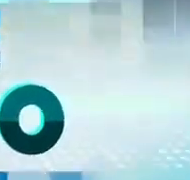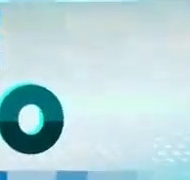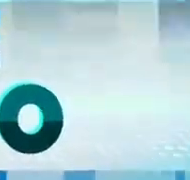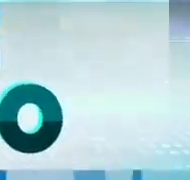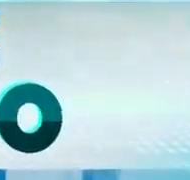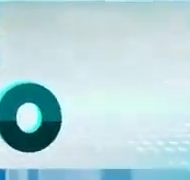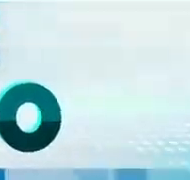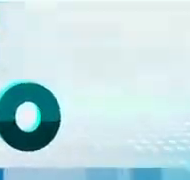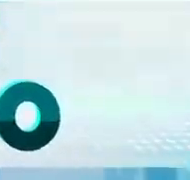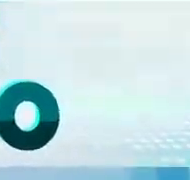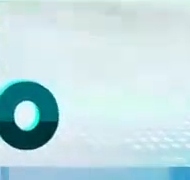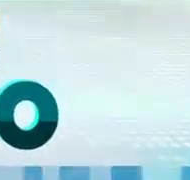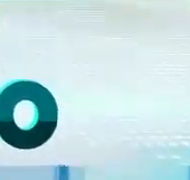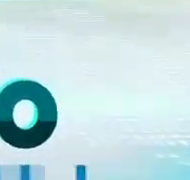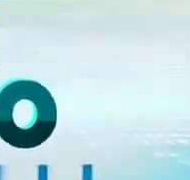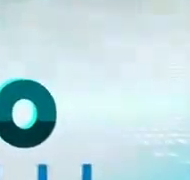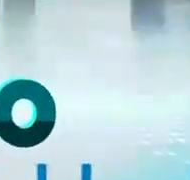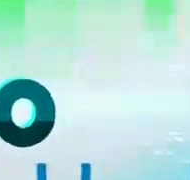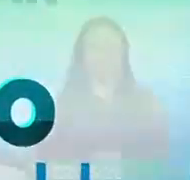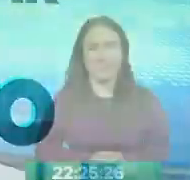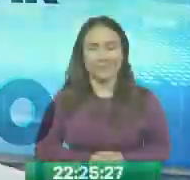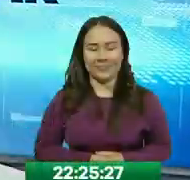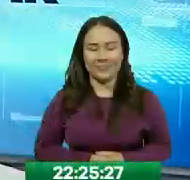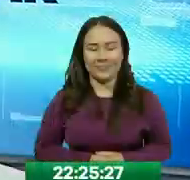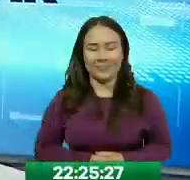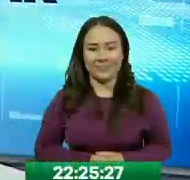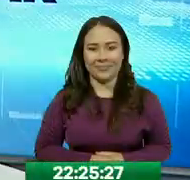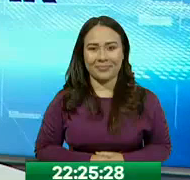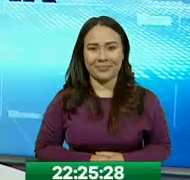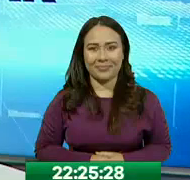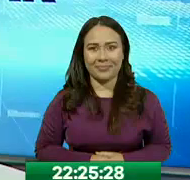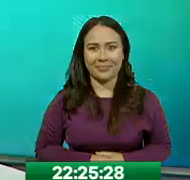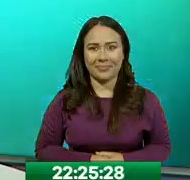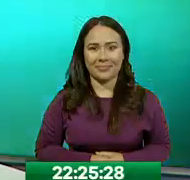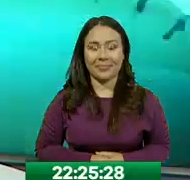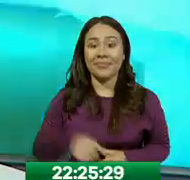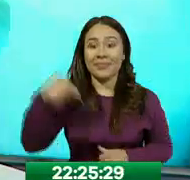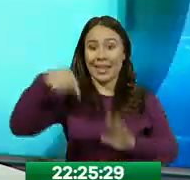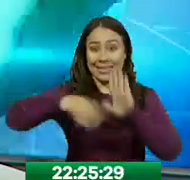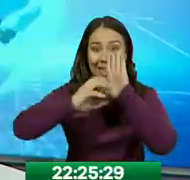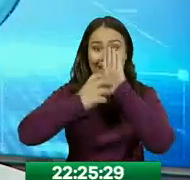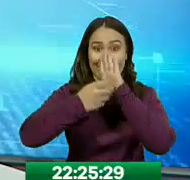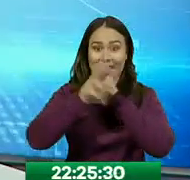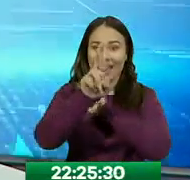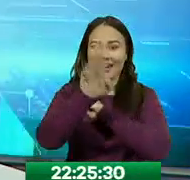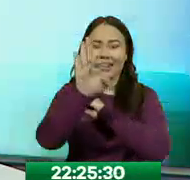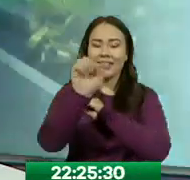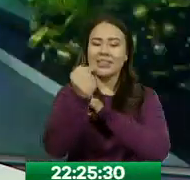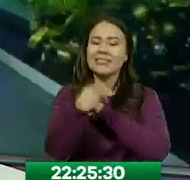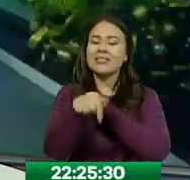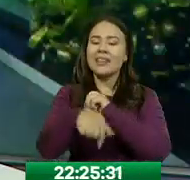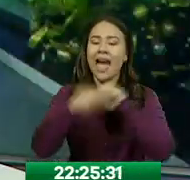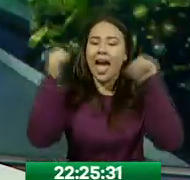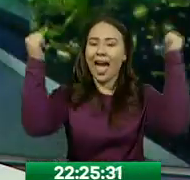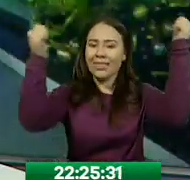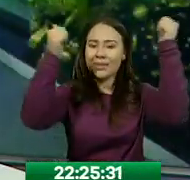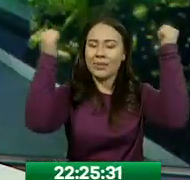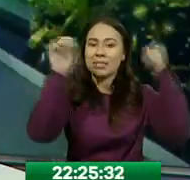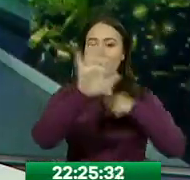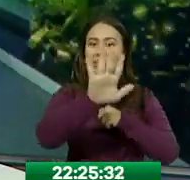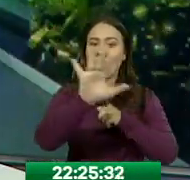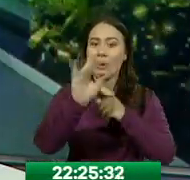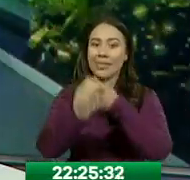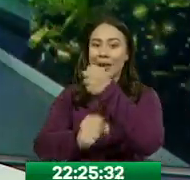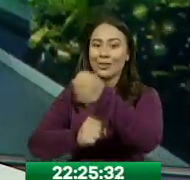RTS está de aniversario. Durante